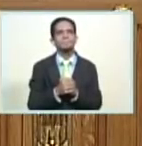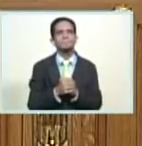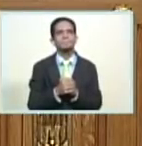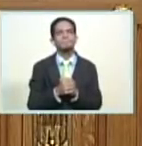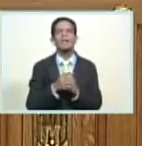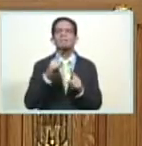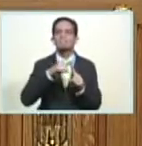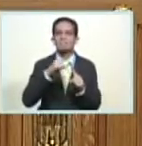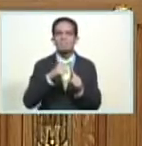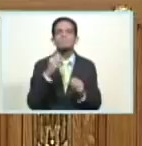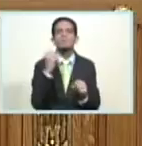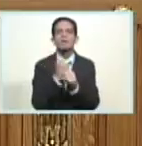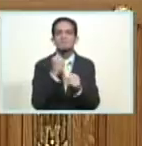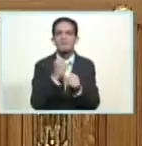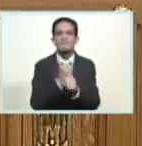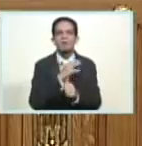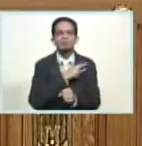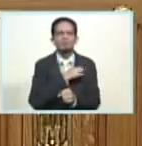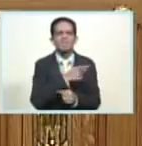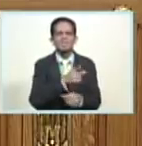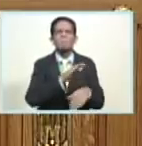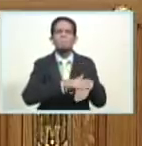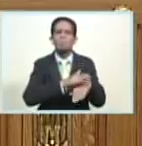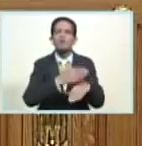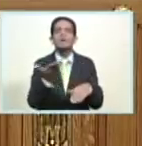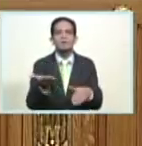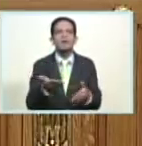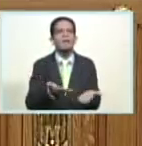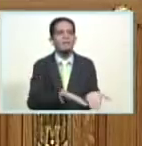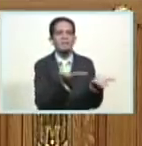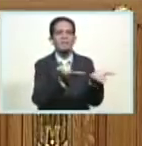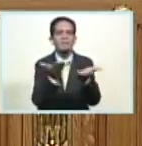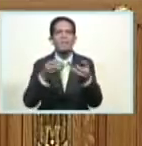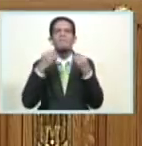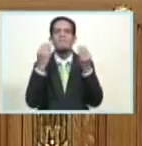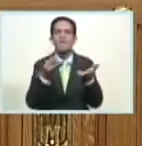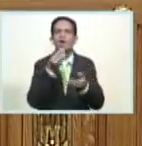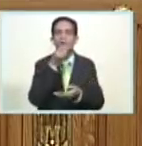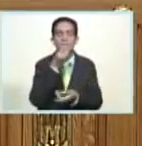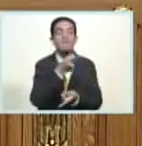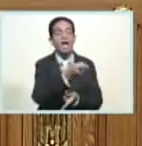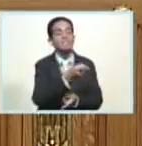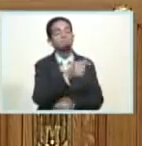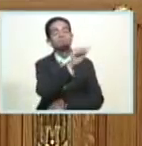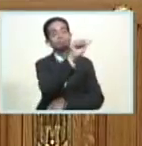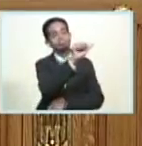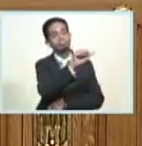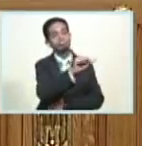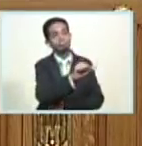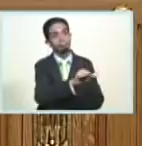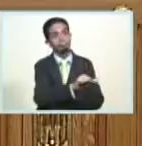El tipo de trabajo social, ¿por qué él reparte sopas?, le pregunté. Y me dio su razón.